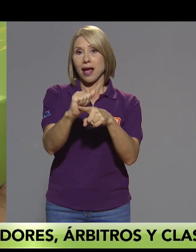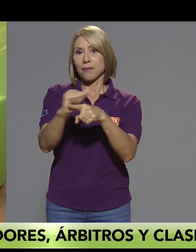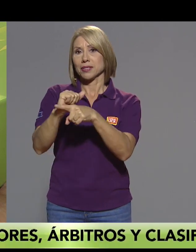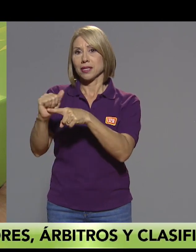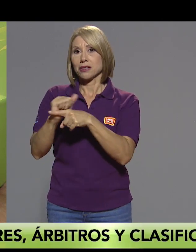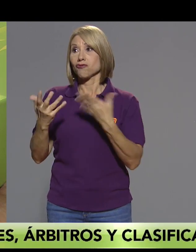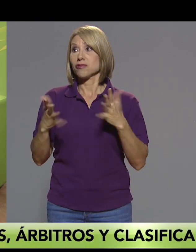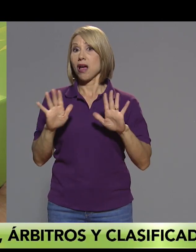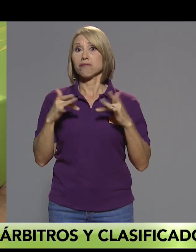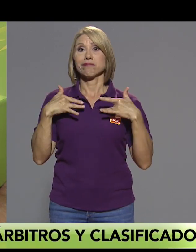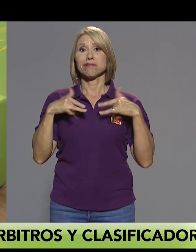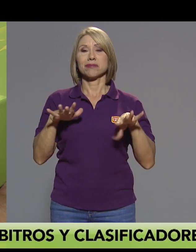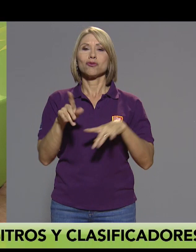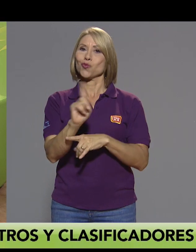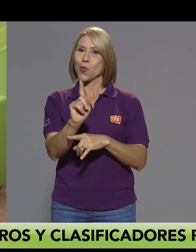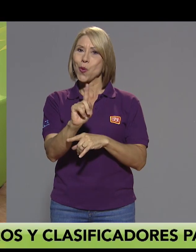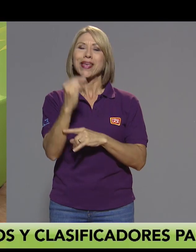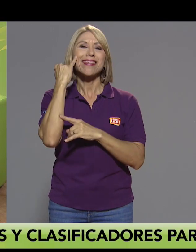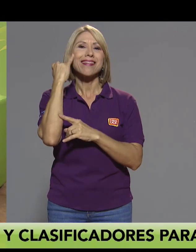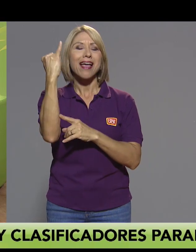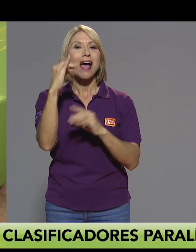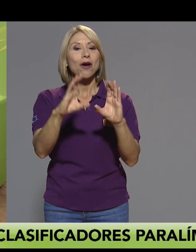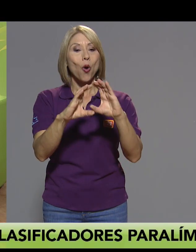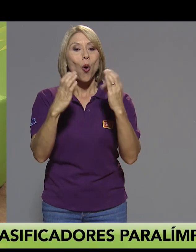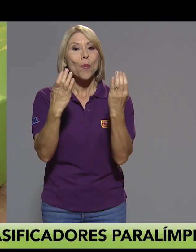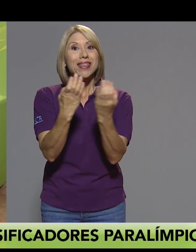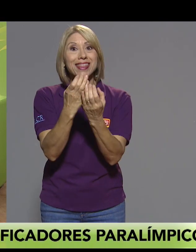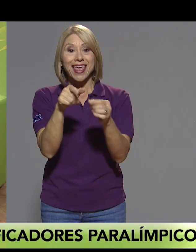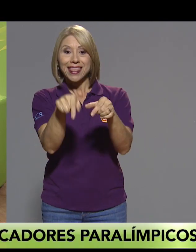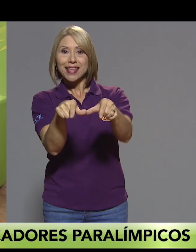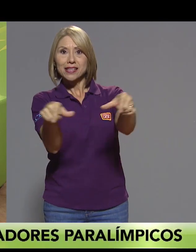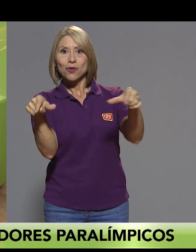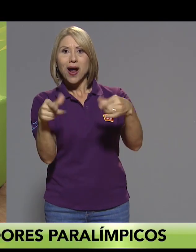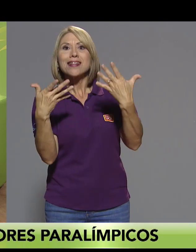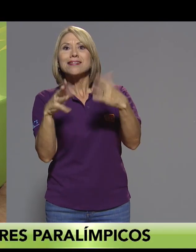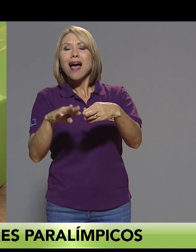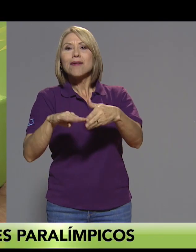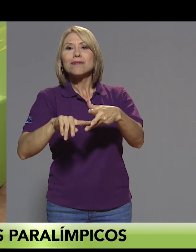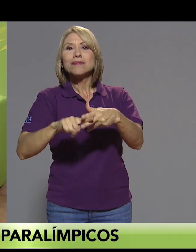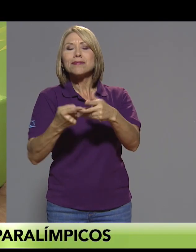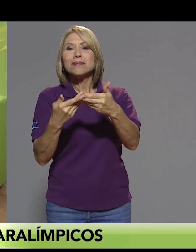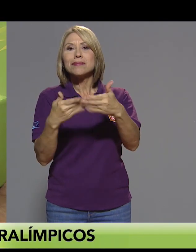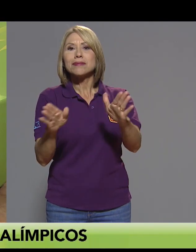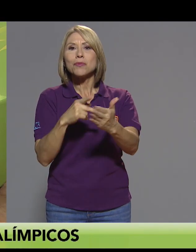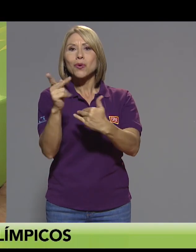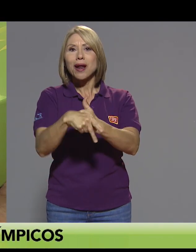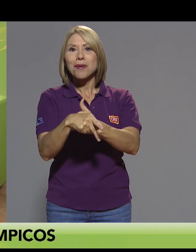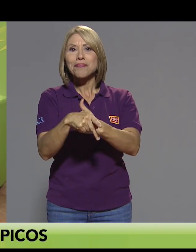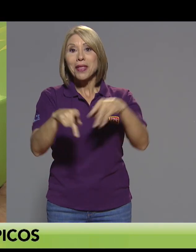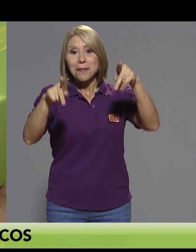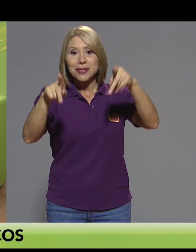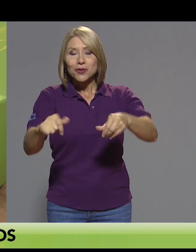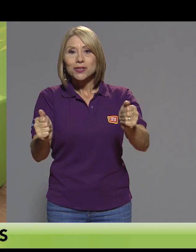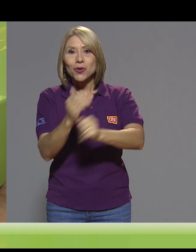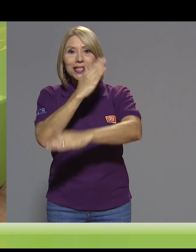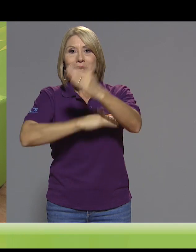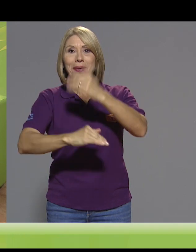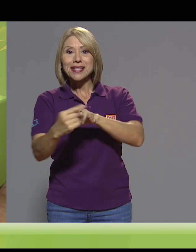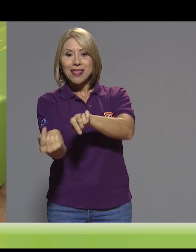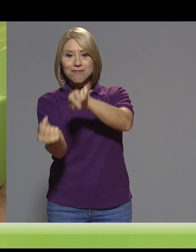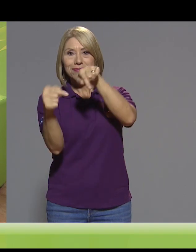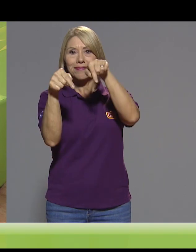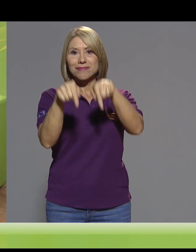capacitación sino que el comité cantonal abrir el programa tuviera un programa en que ya las personas con discapacidad lleguen a practicar